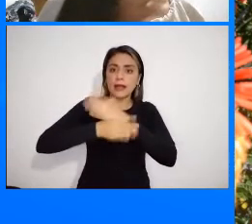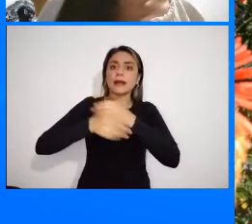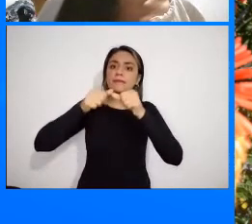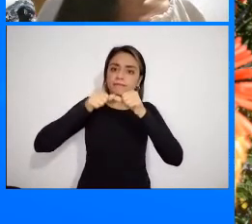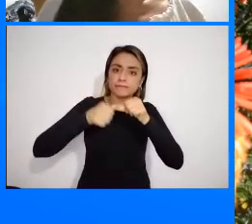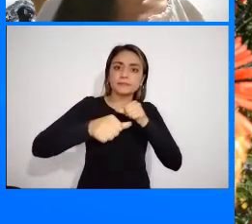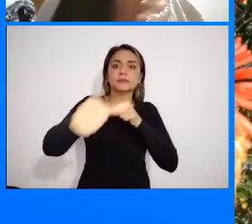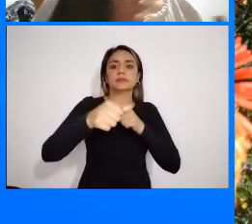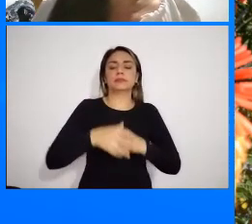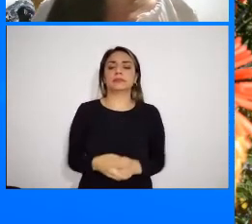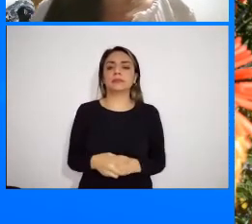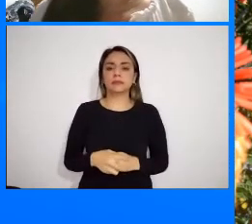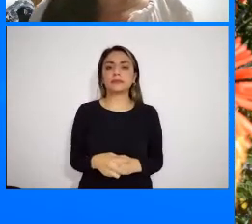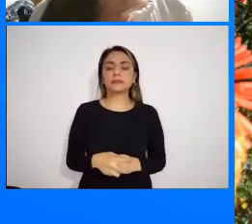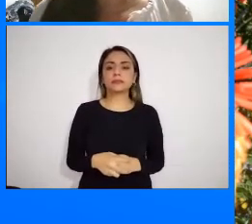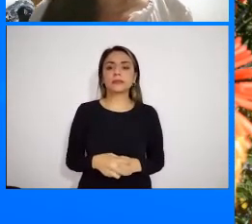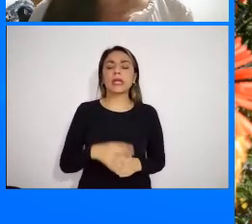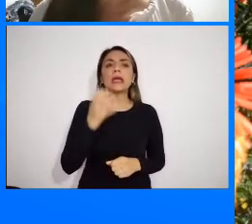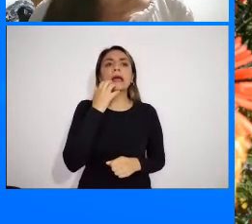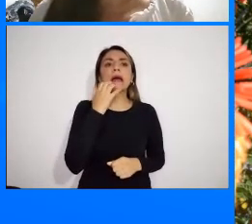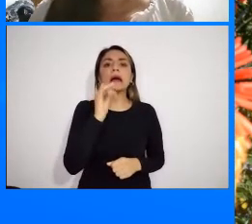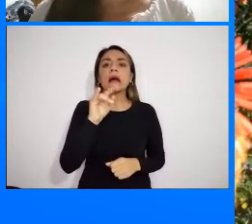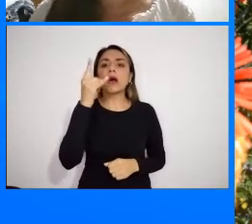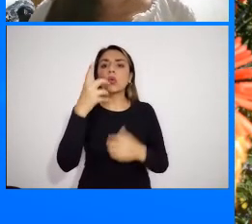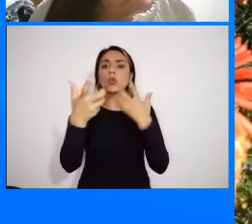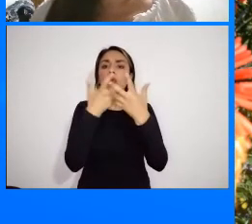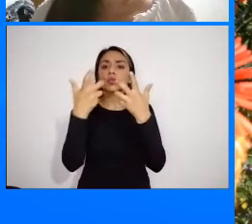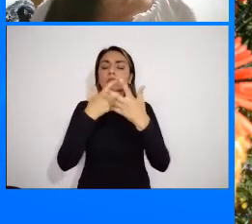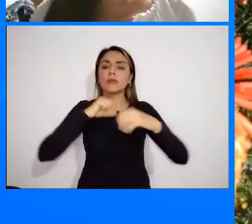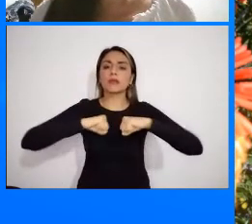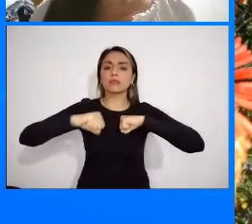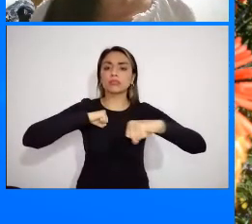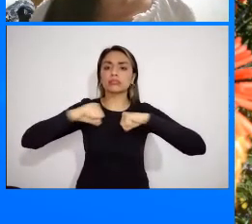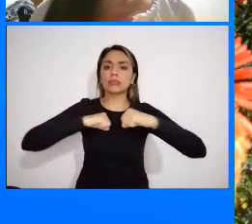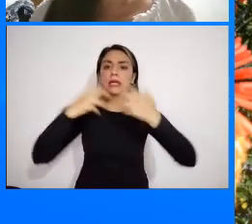mantengamos. Que si tenemos un sistema de gestión